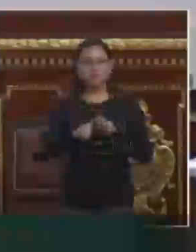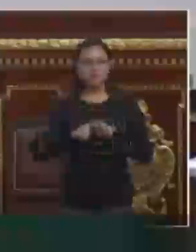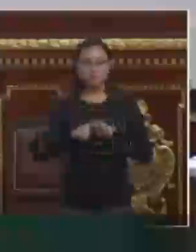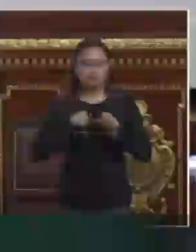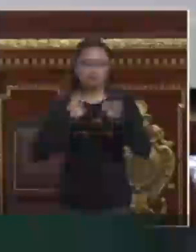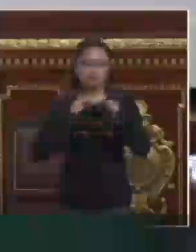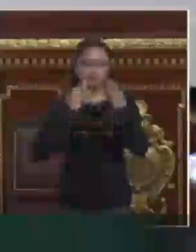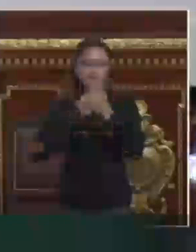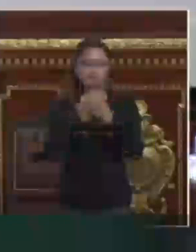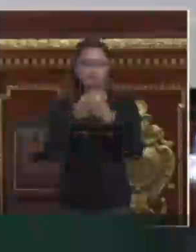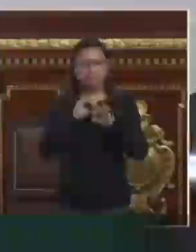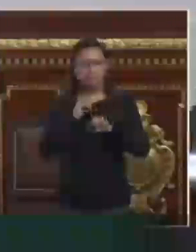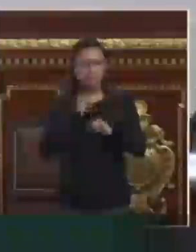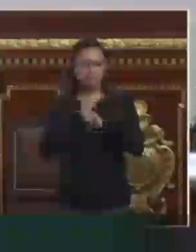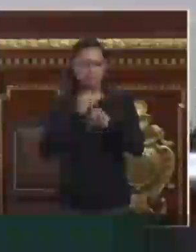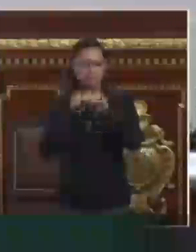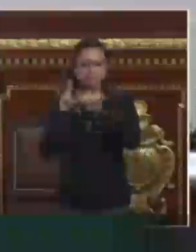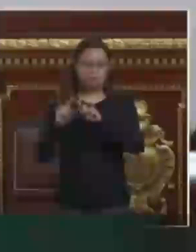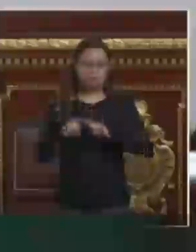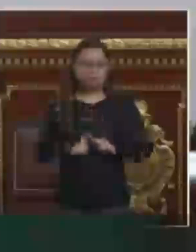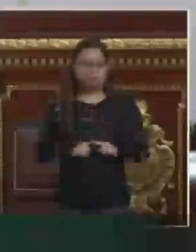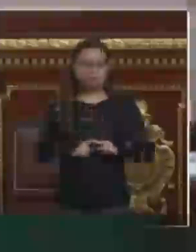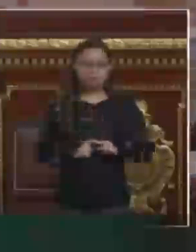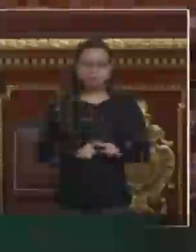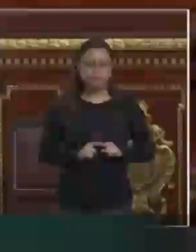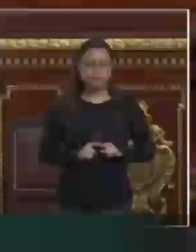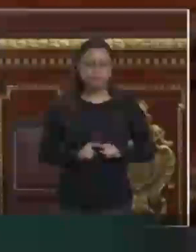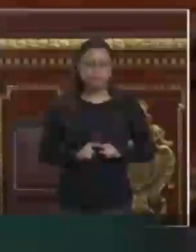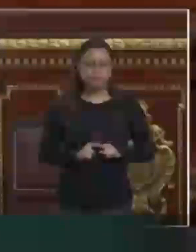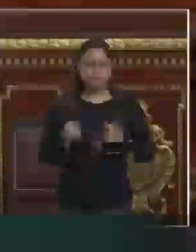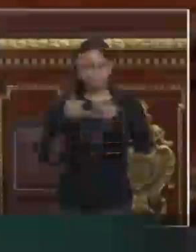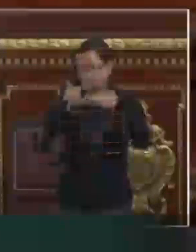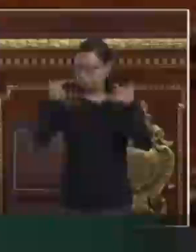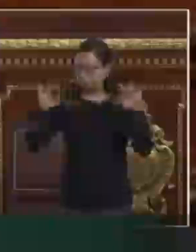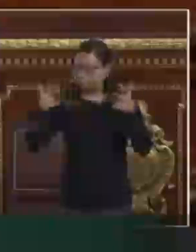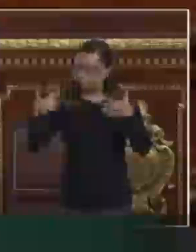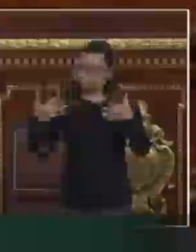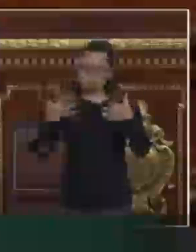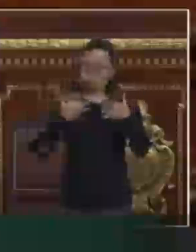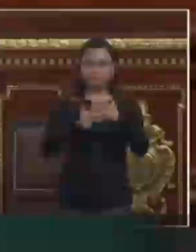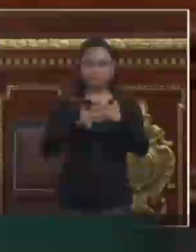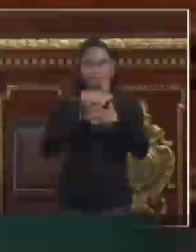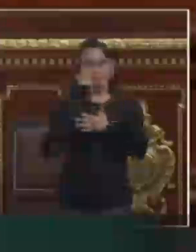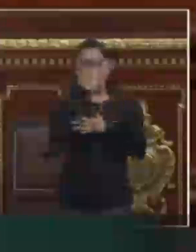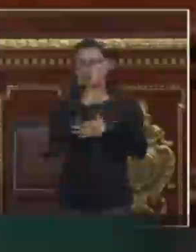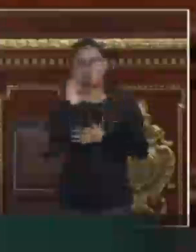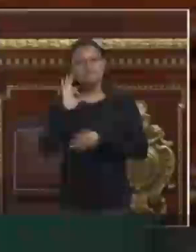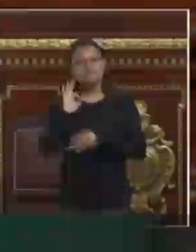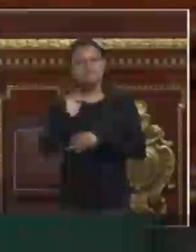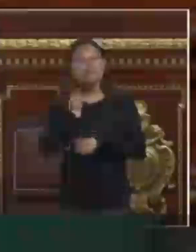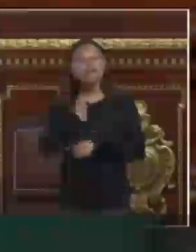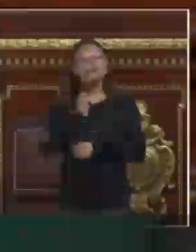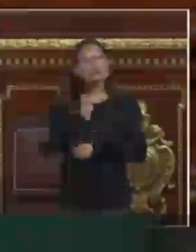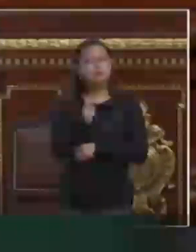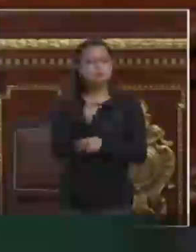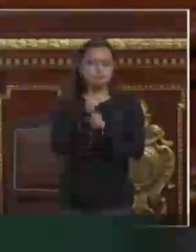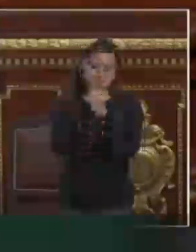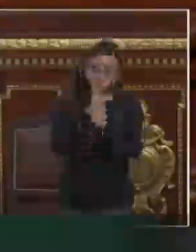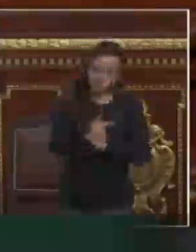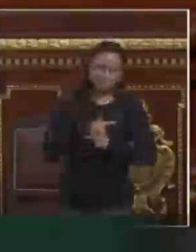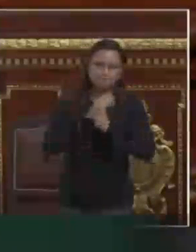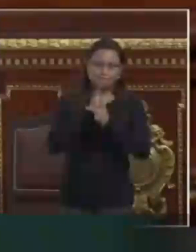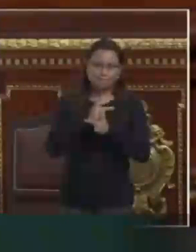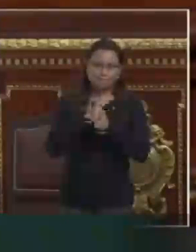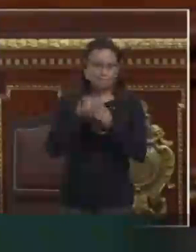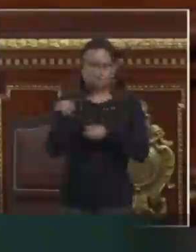de sueldos y prestaciones laborales, además de permitir que ese impuesto sea condonado por 12 meses a las empresas de nueva creación,